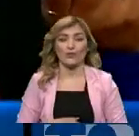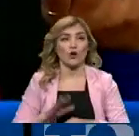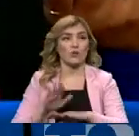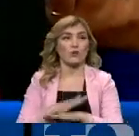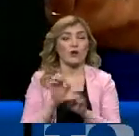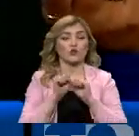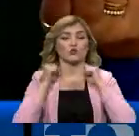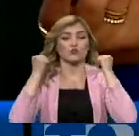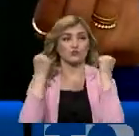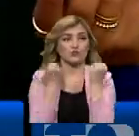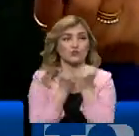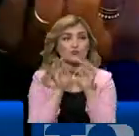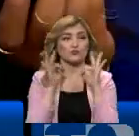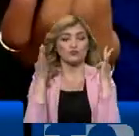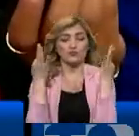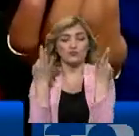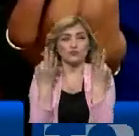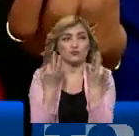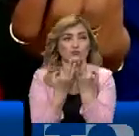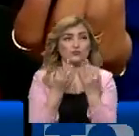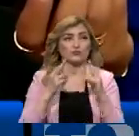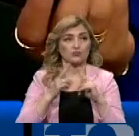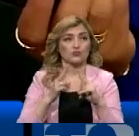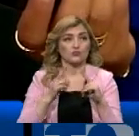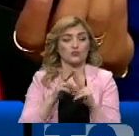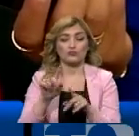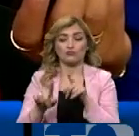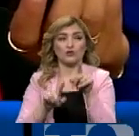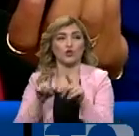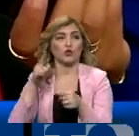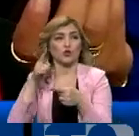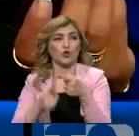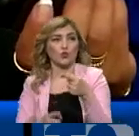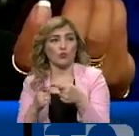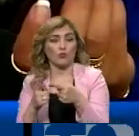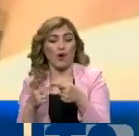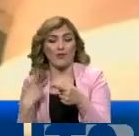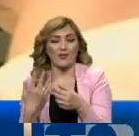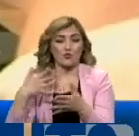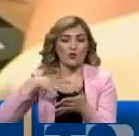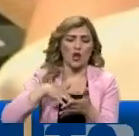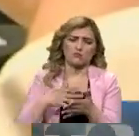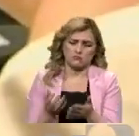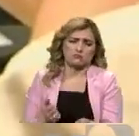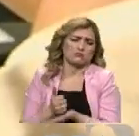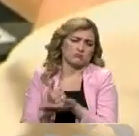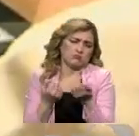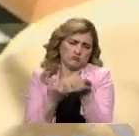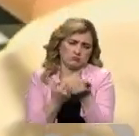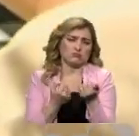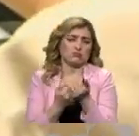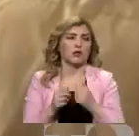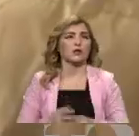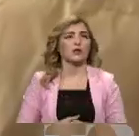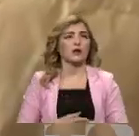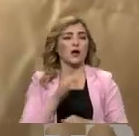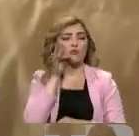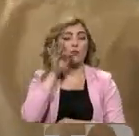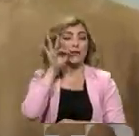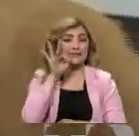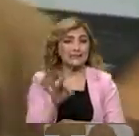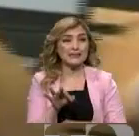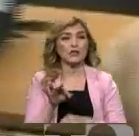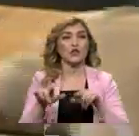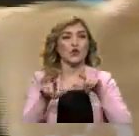a la sociedad, a las familias que conocen de estos casos, que les ofrezcan todo el apoyo. La prueba Quiero Ser Bachiller también se tomó en los centros